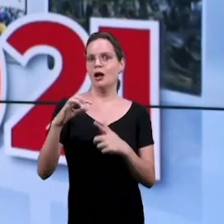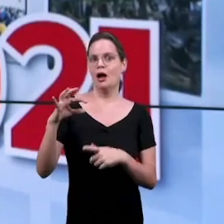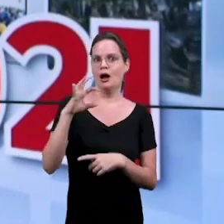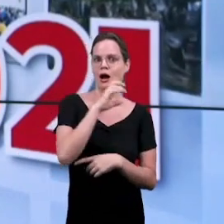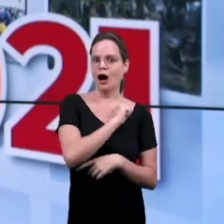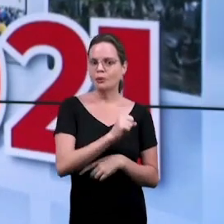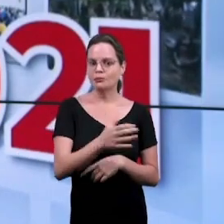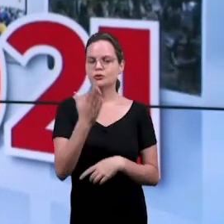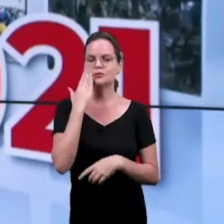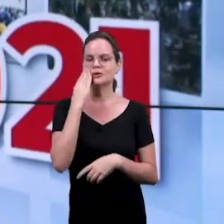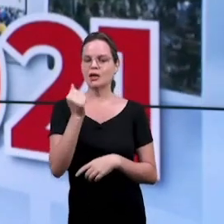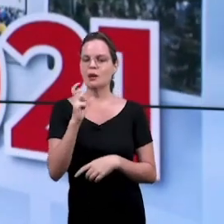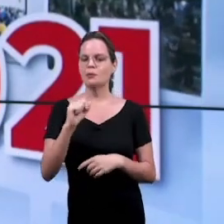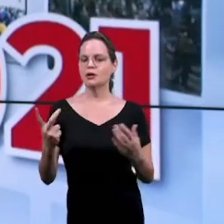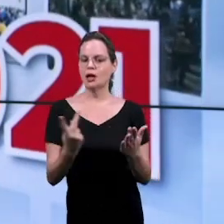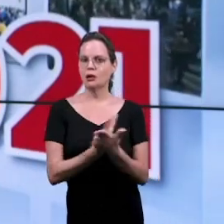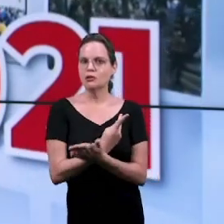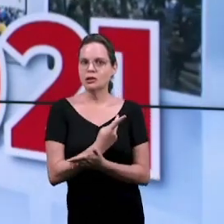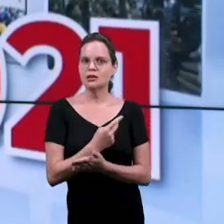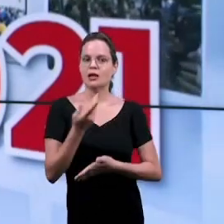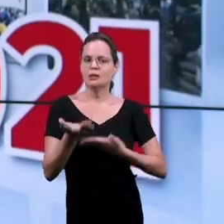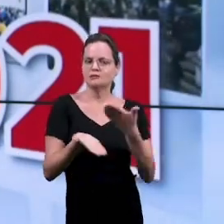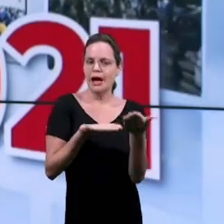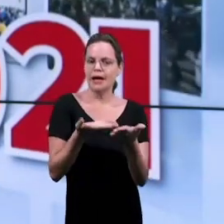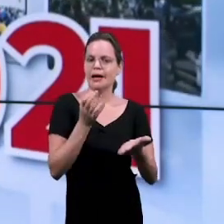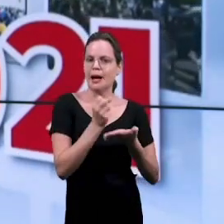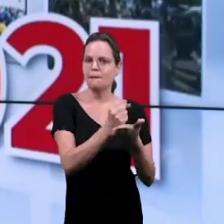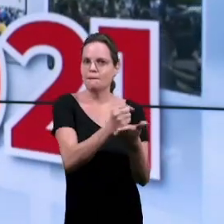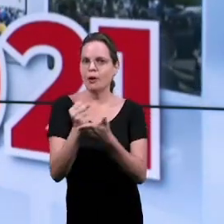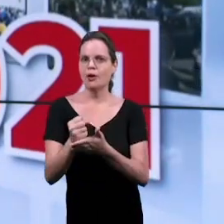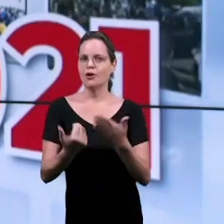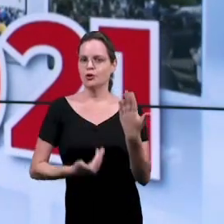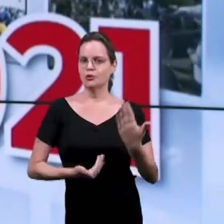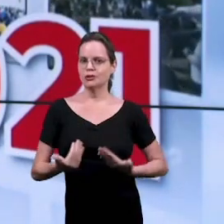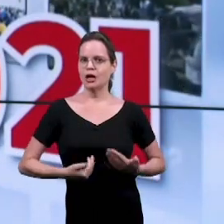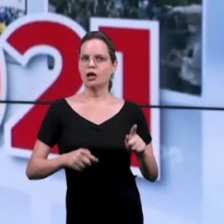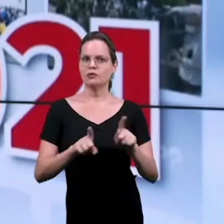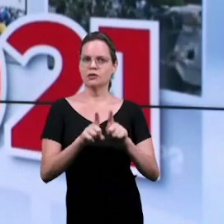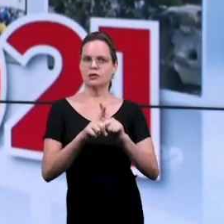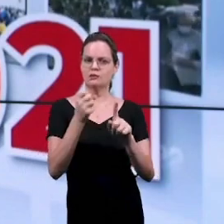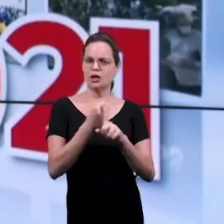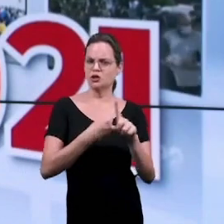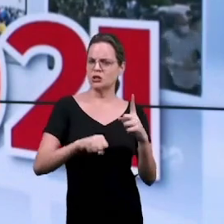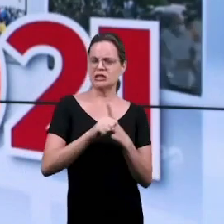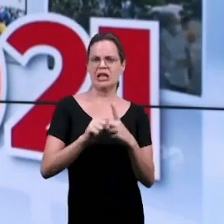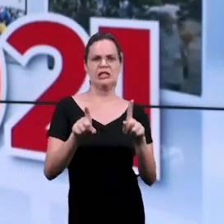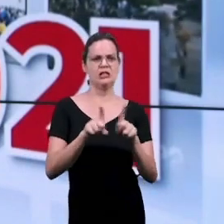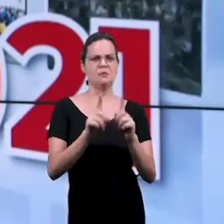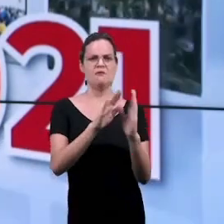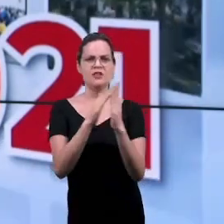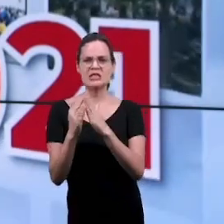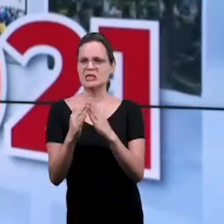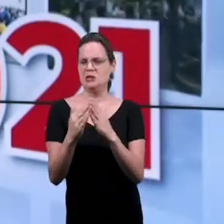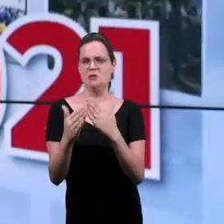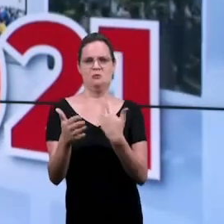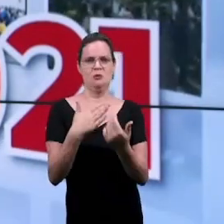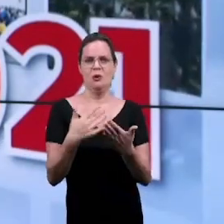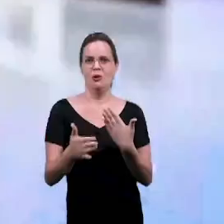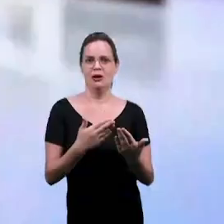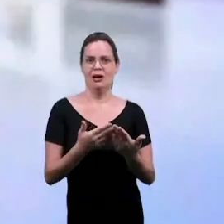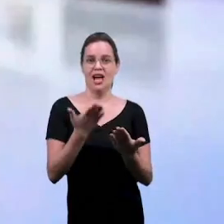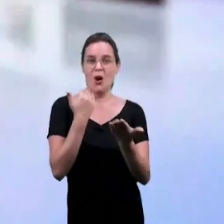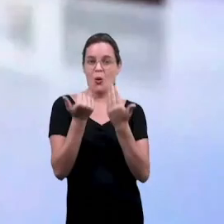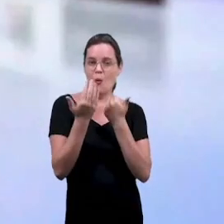las iglesias, áreas, polos, e inmediatamente fueron identificados y atendidos nuestros hermanos en las iglesias, los vecinos y